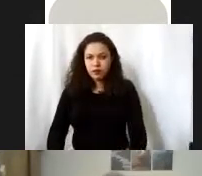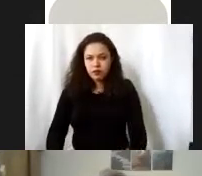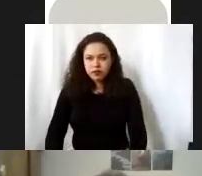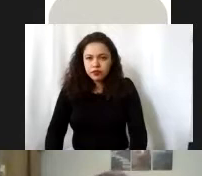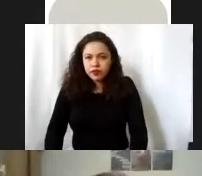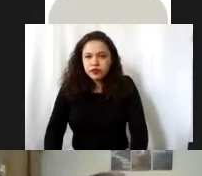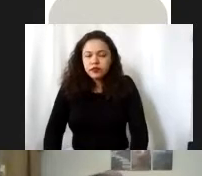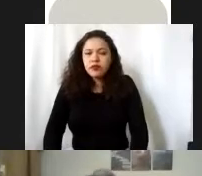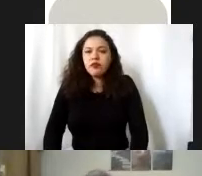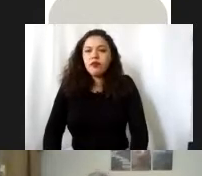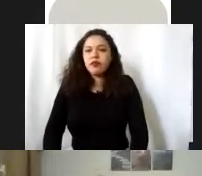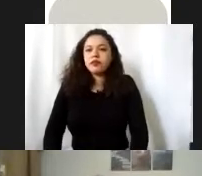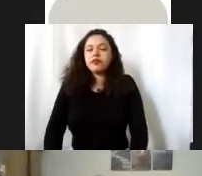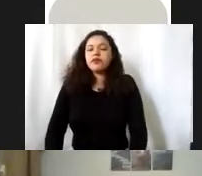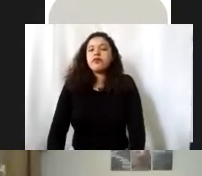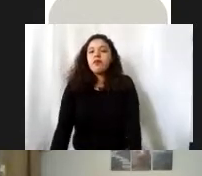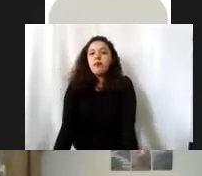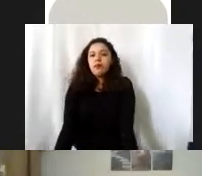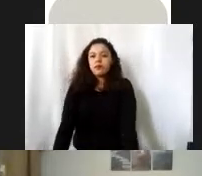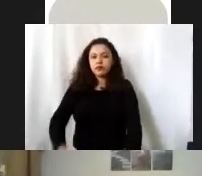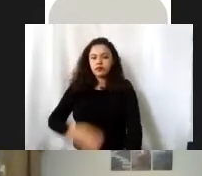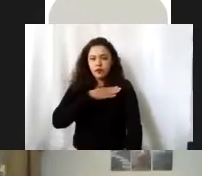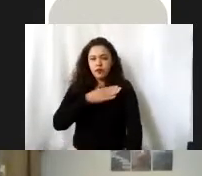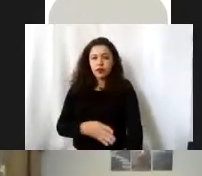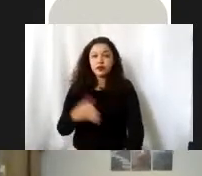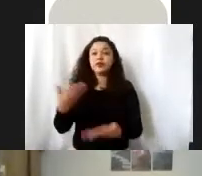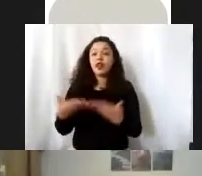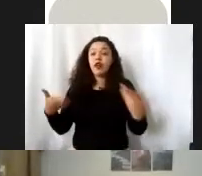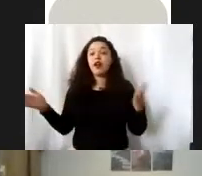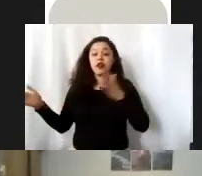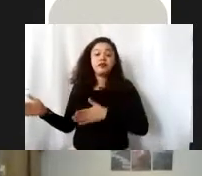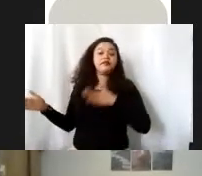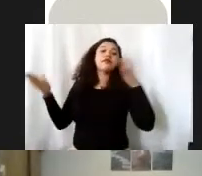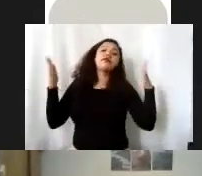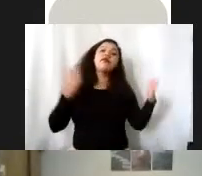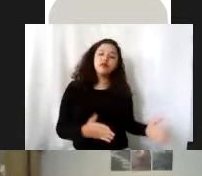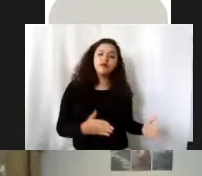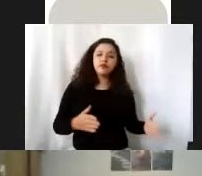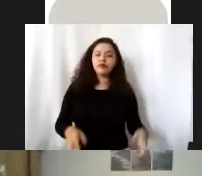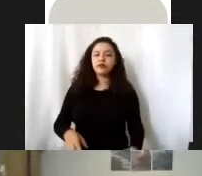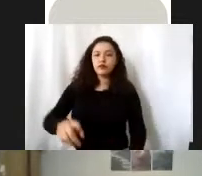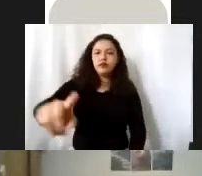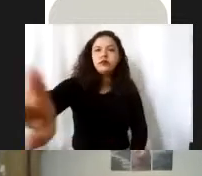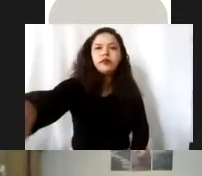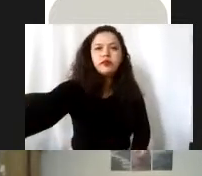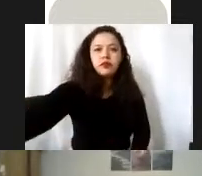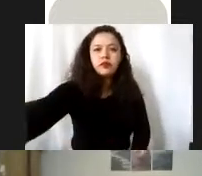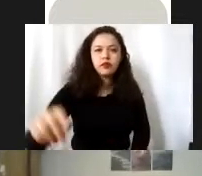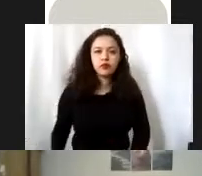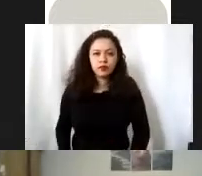Y bueno, entonces ahora pasaríamos a cuáles son las